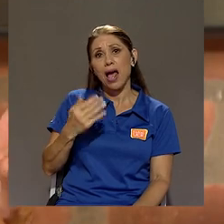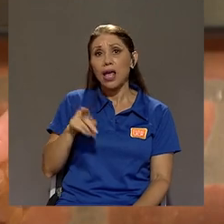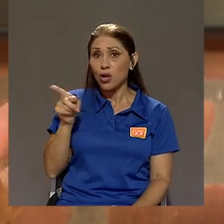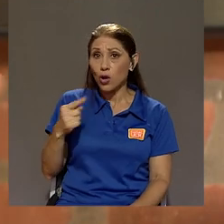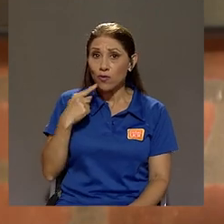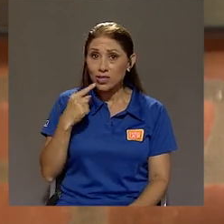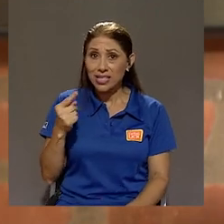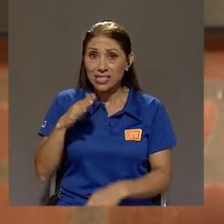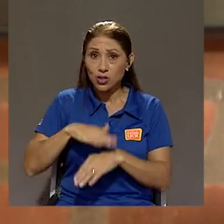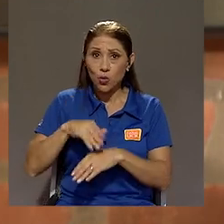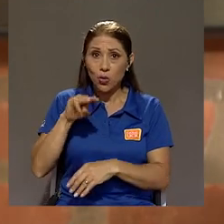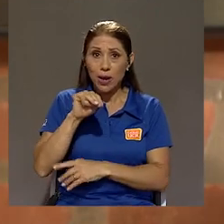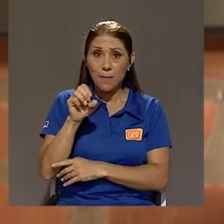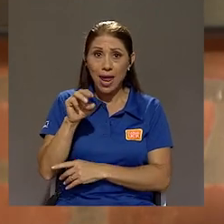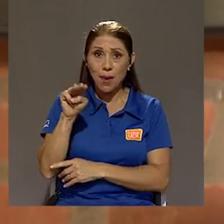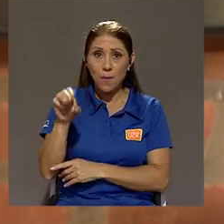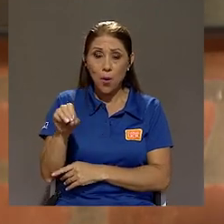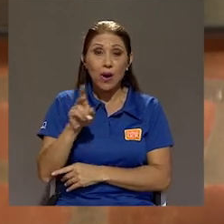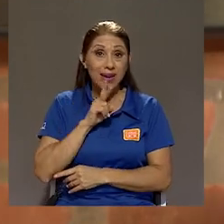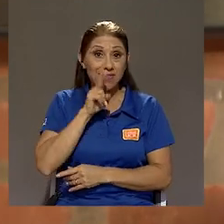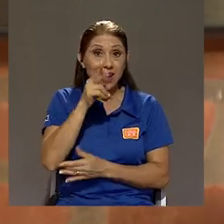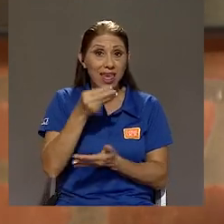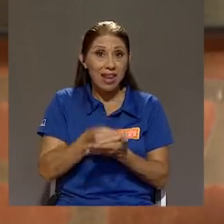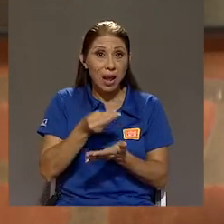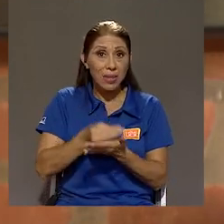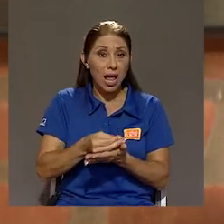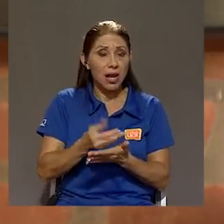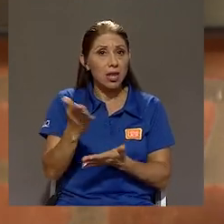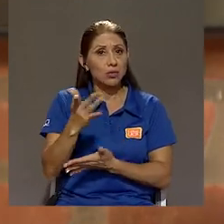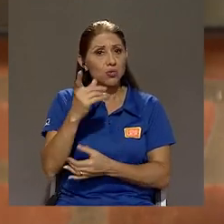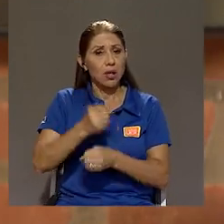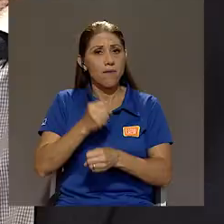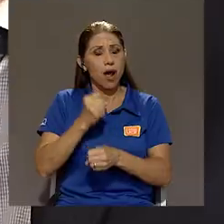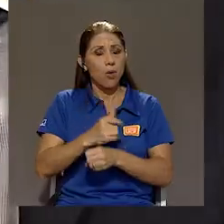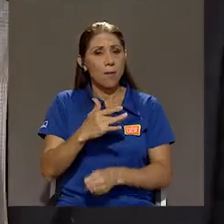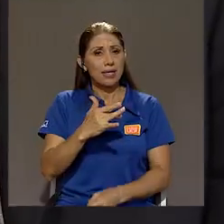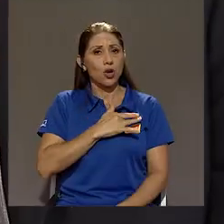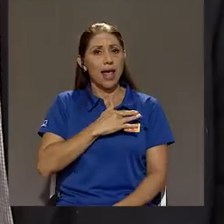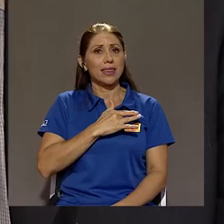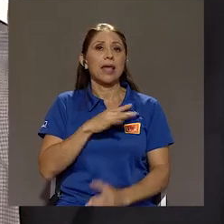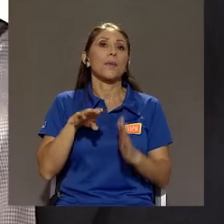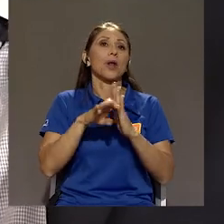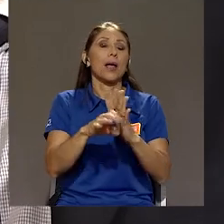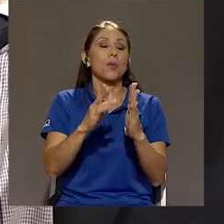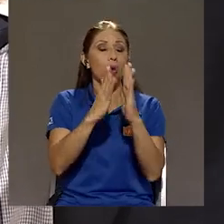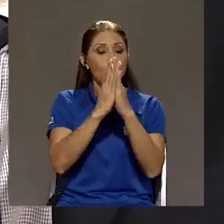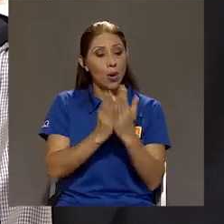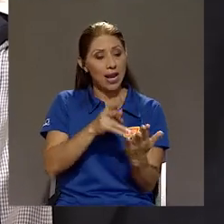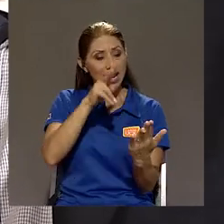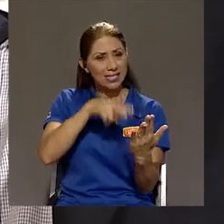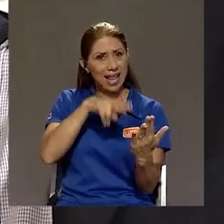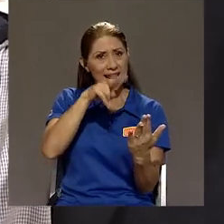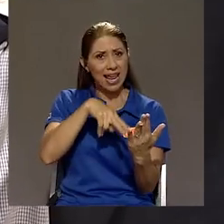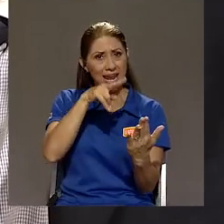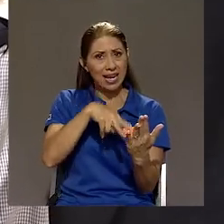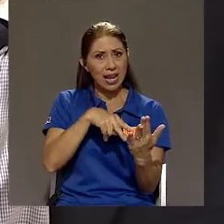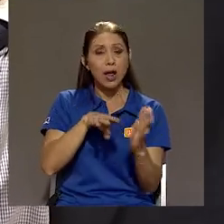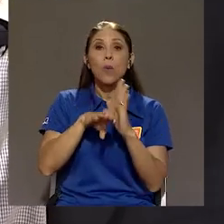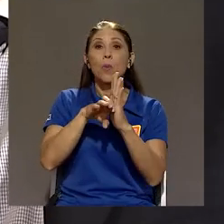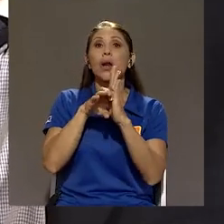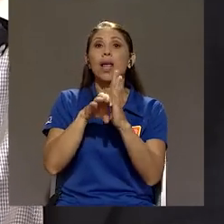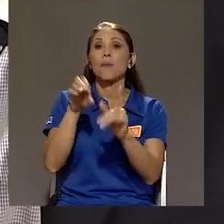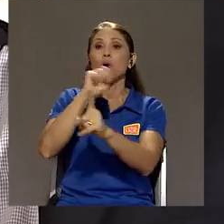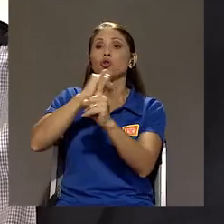Y eso que vos decís de Memo es cierto, el Capital en realidad es un trabajo apasionante. O sea, como ejercicio intelectual de meterse a leer cómo alguien toma